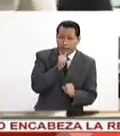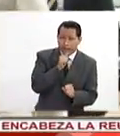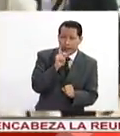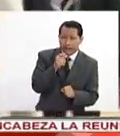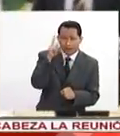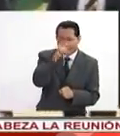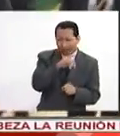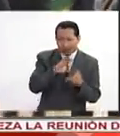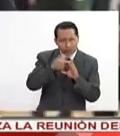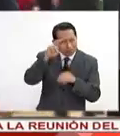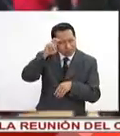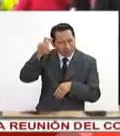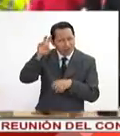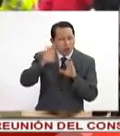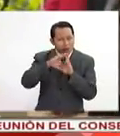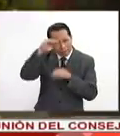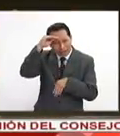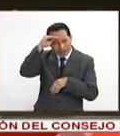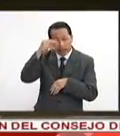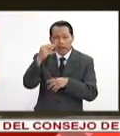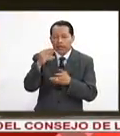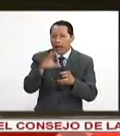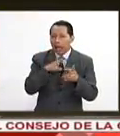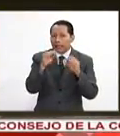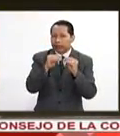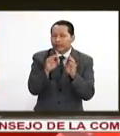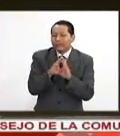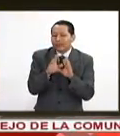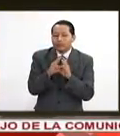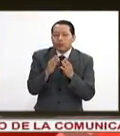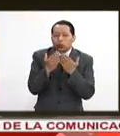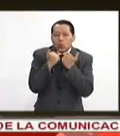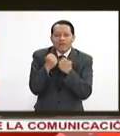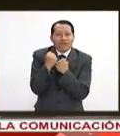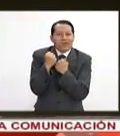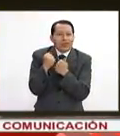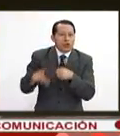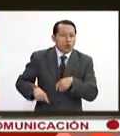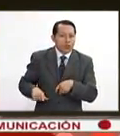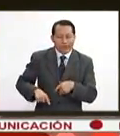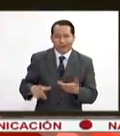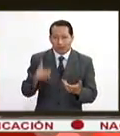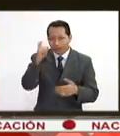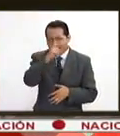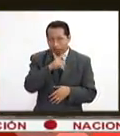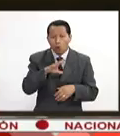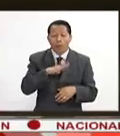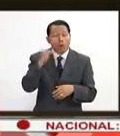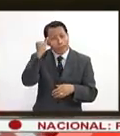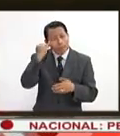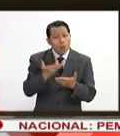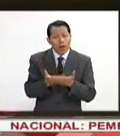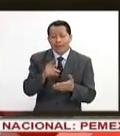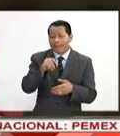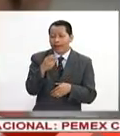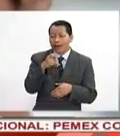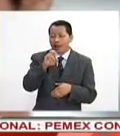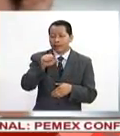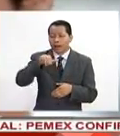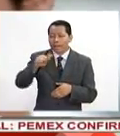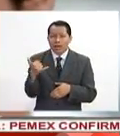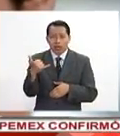imaginar de qué manera pueden darse estas negociaciones si no existe una posición fuerte de un gobierno. Las propuestas de Theresa May que había